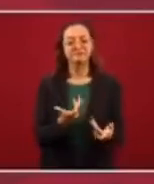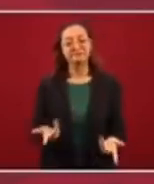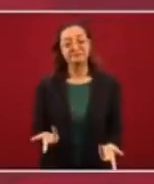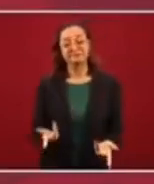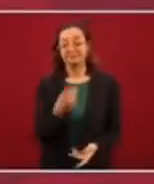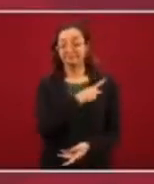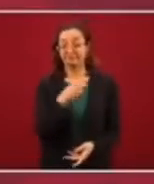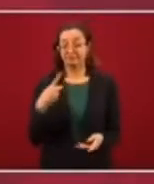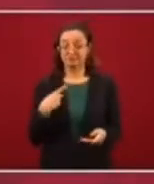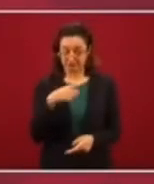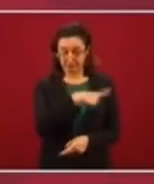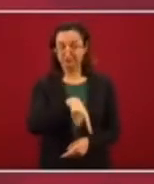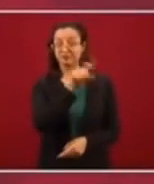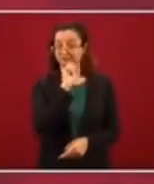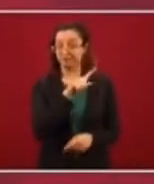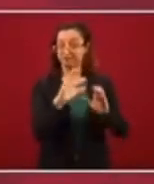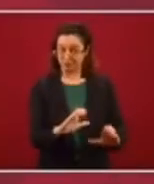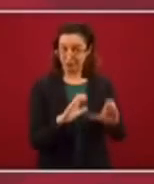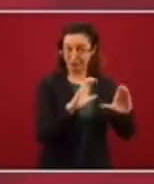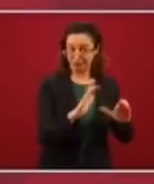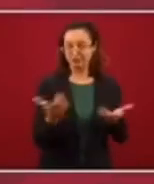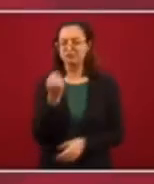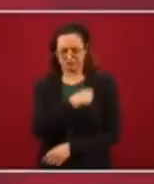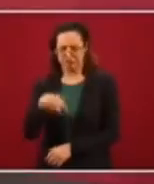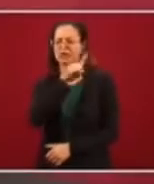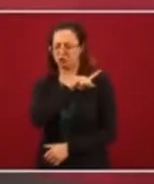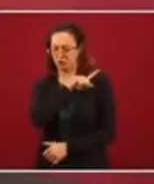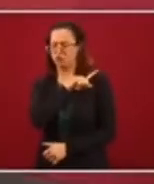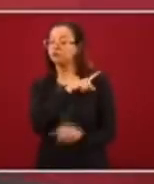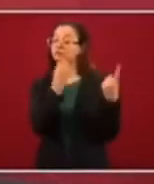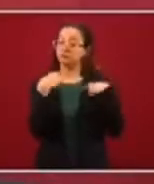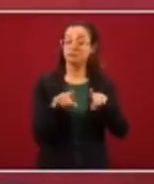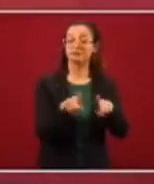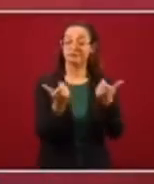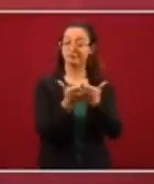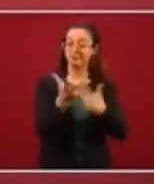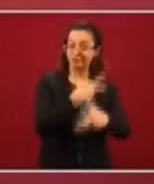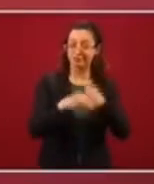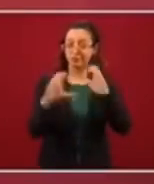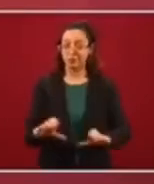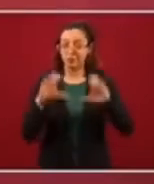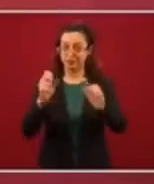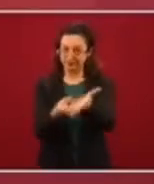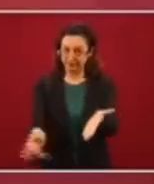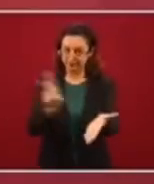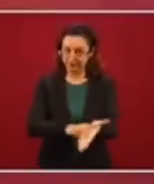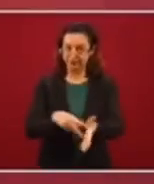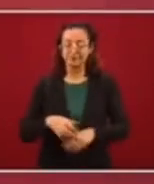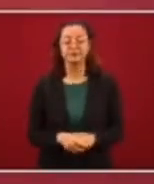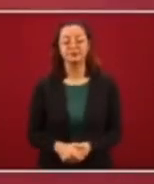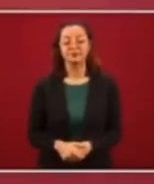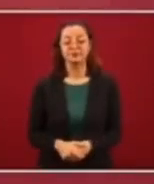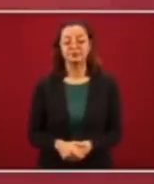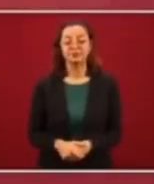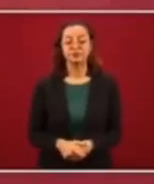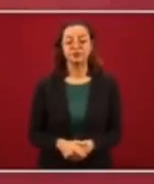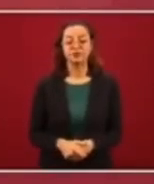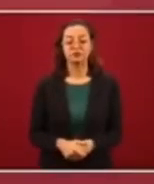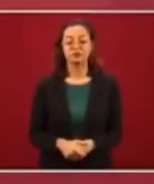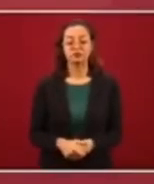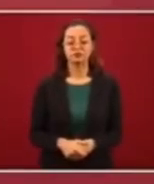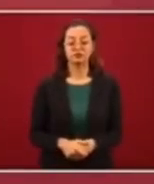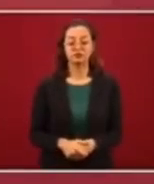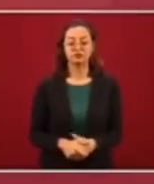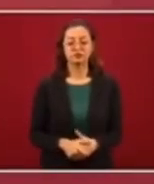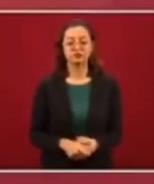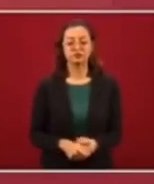tenemos que cuidar la salud del tiempo cuidar la economía por eso estamos haciendo caso